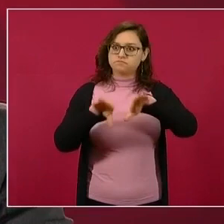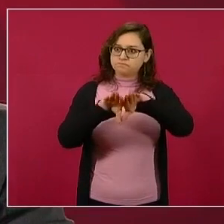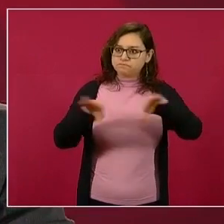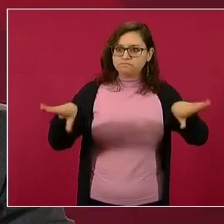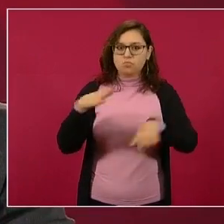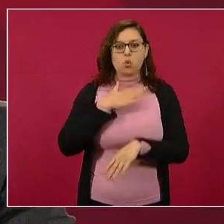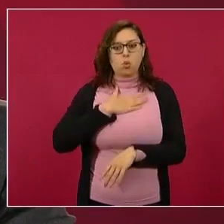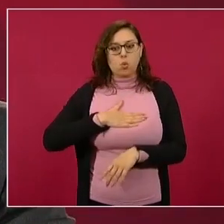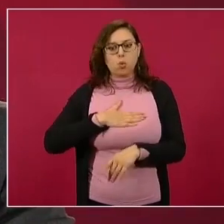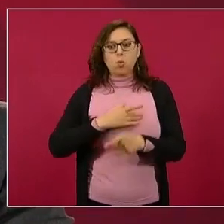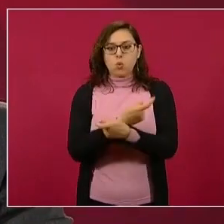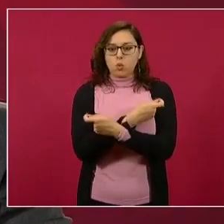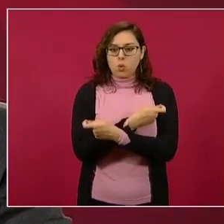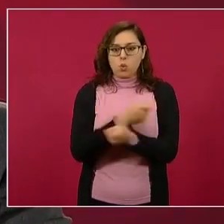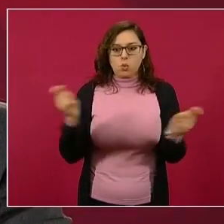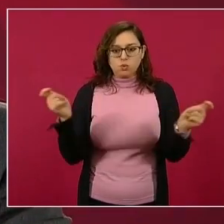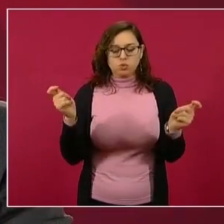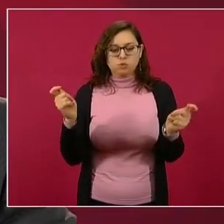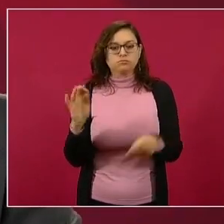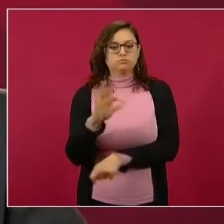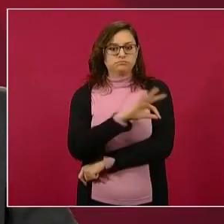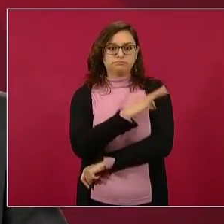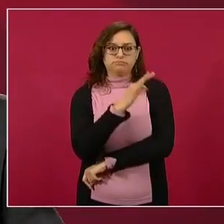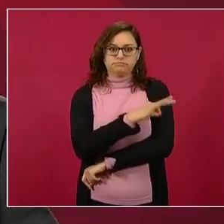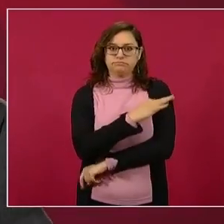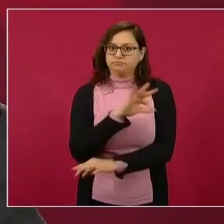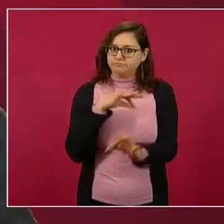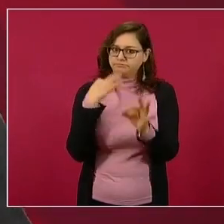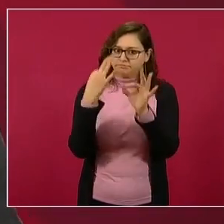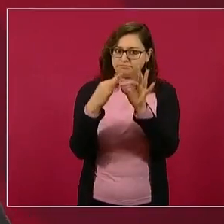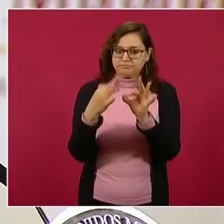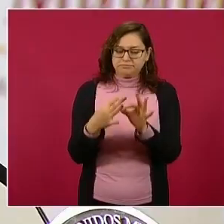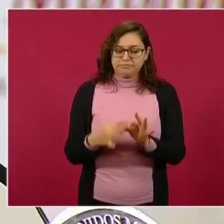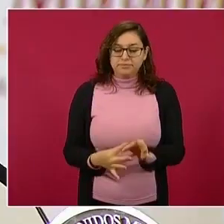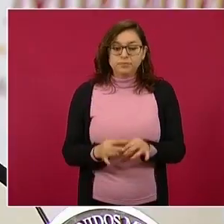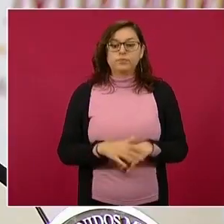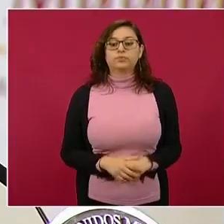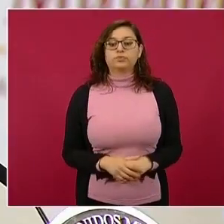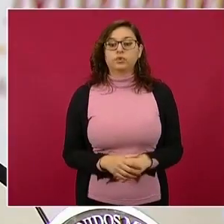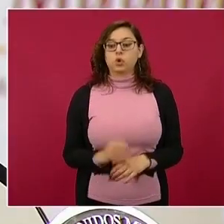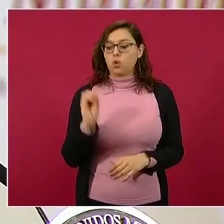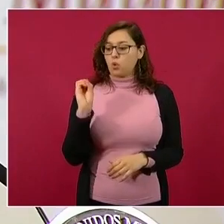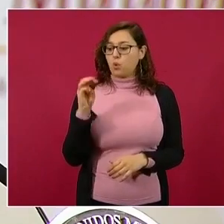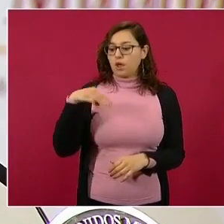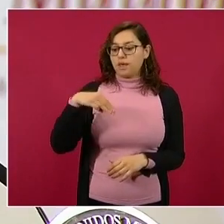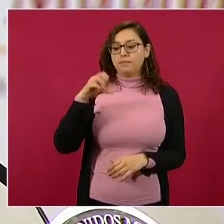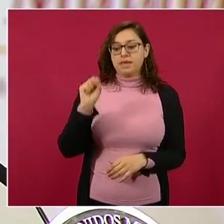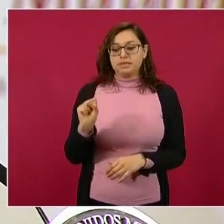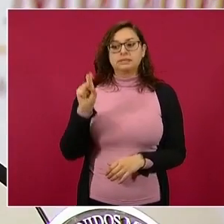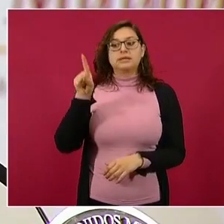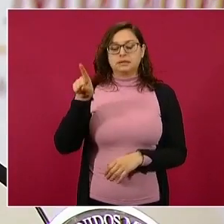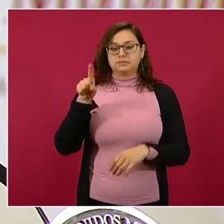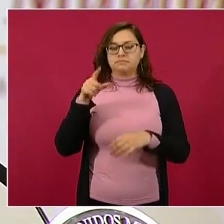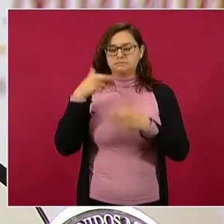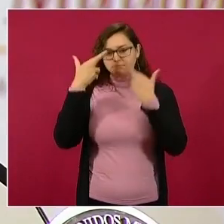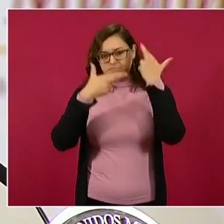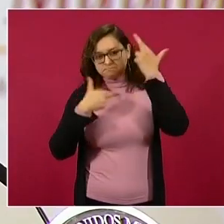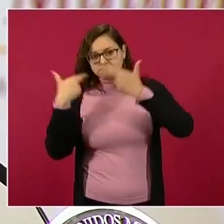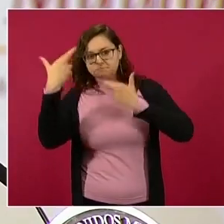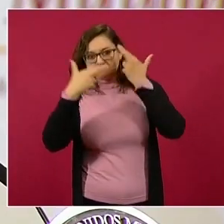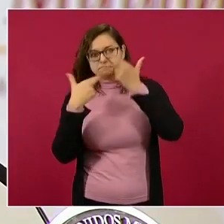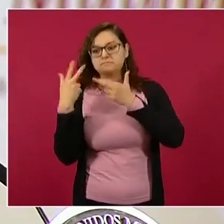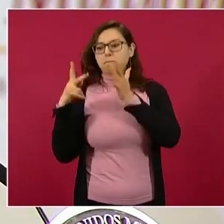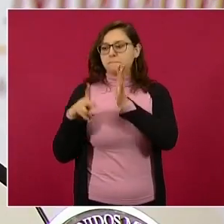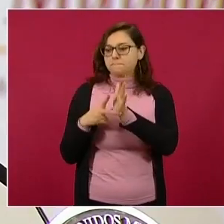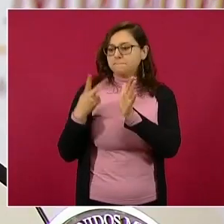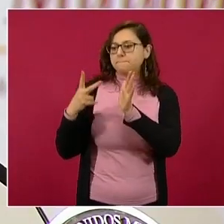de distribución en el uso de las vacunas. Esto la Organización Mundial de la Salud lo analiza periódicamente y, como lo comentaré en